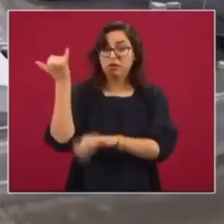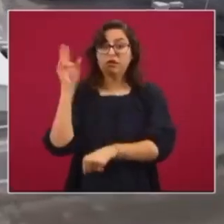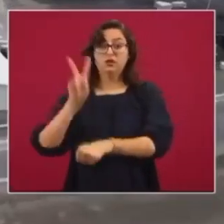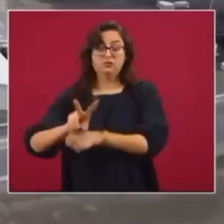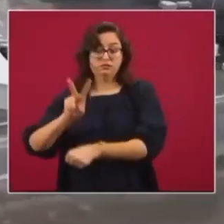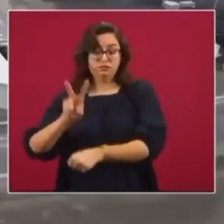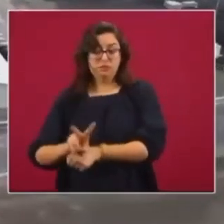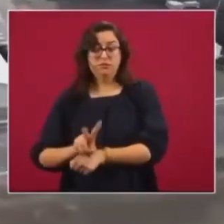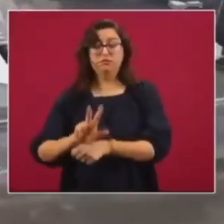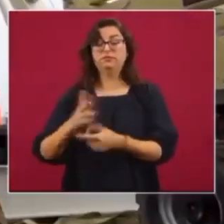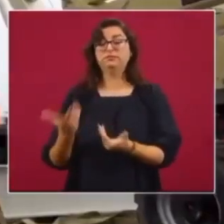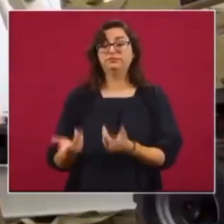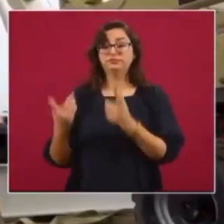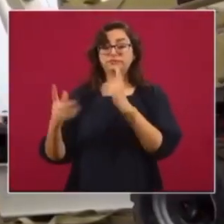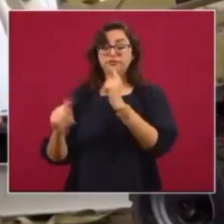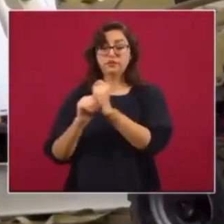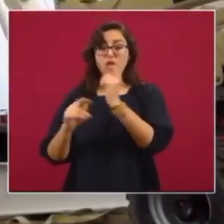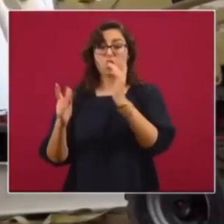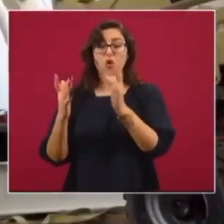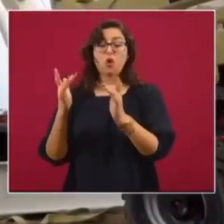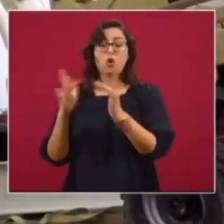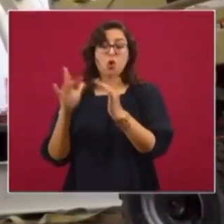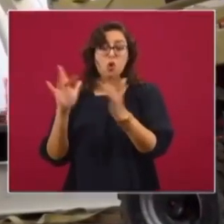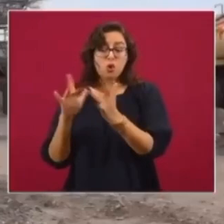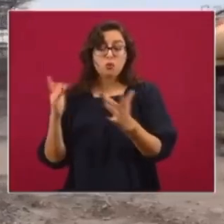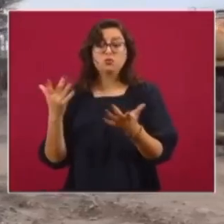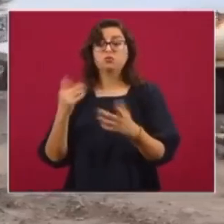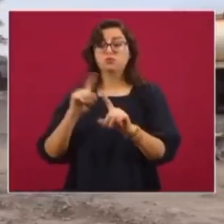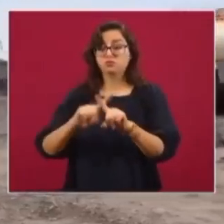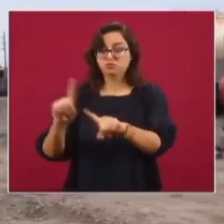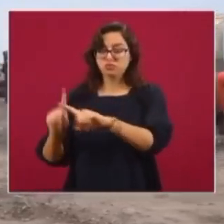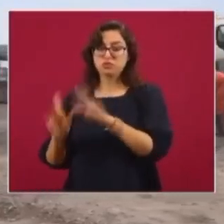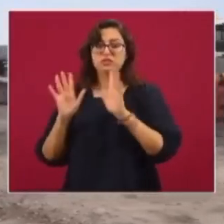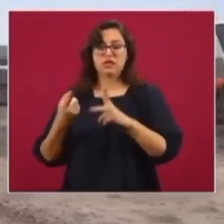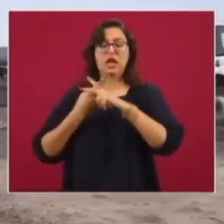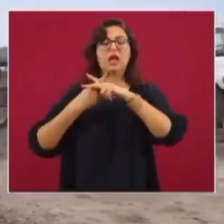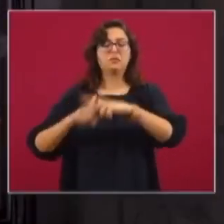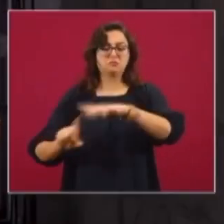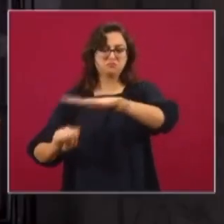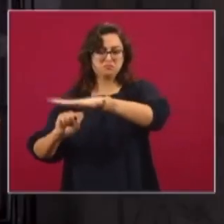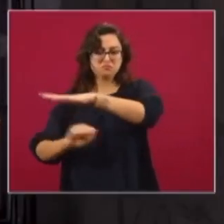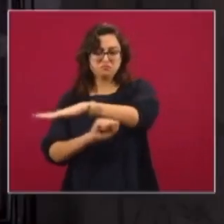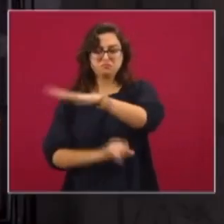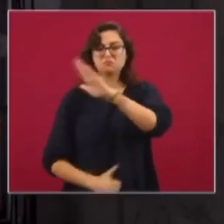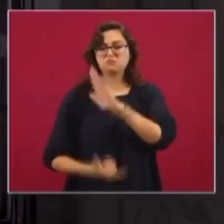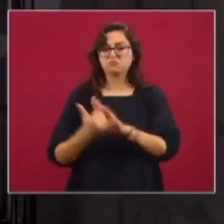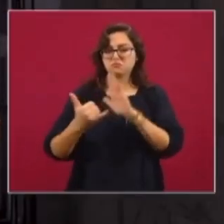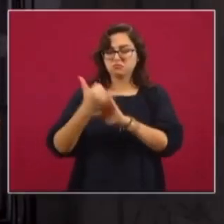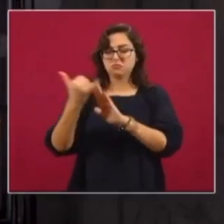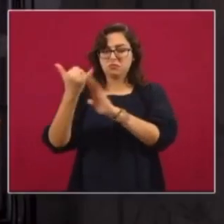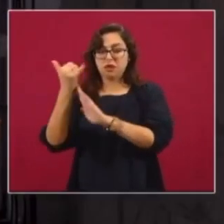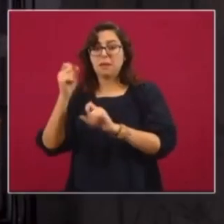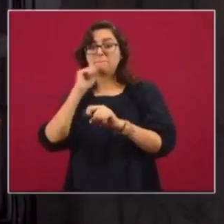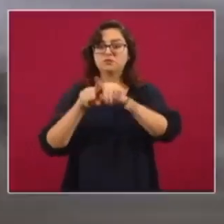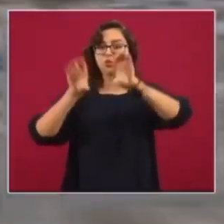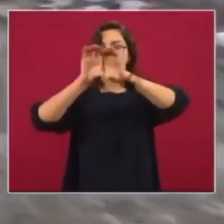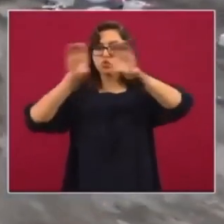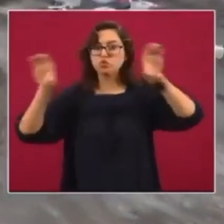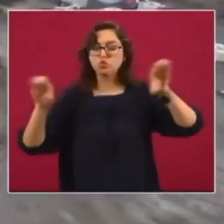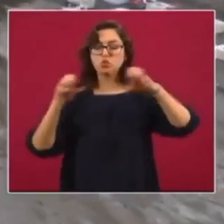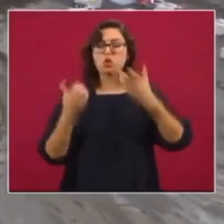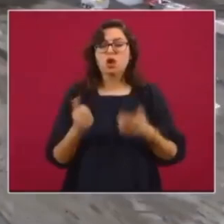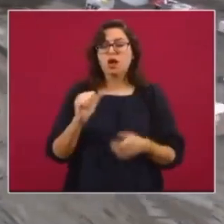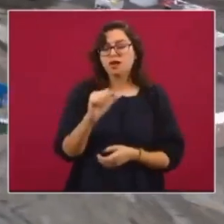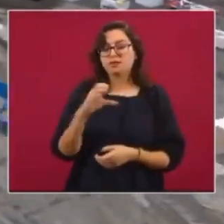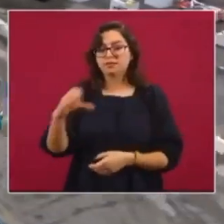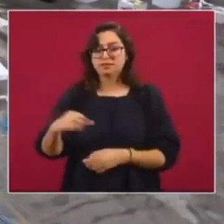mantenimiento y telecomunicaciones es supervisado en cuanto a cimentaciones, levantamiento de muros, instalación de aire acondicionado y drenaje. Las plantas